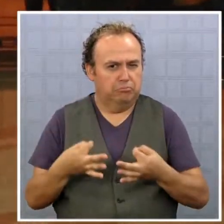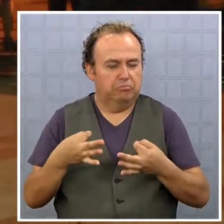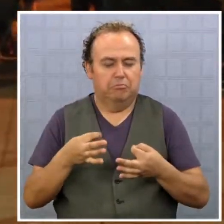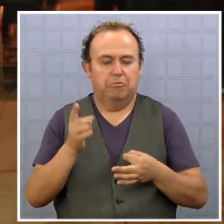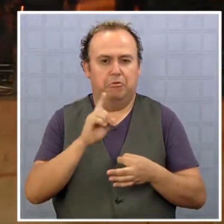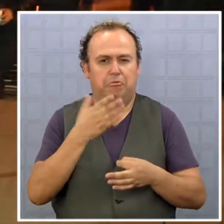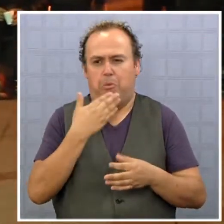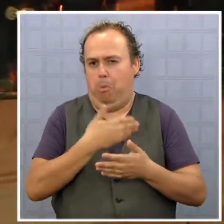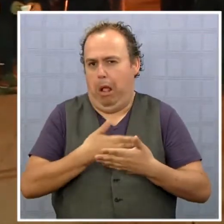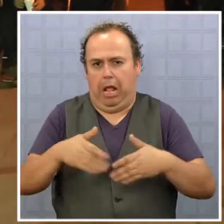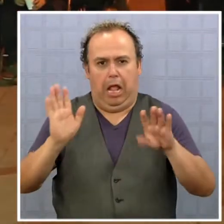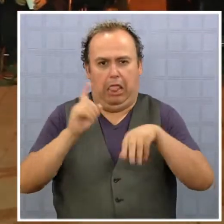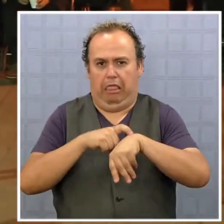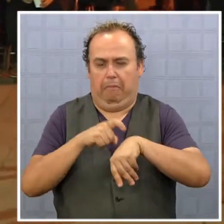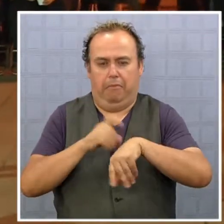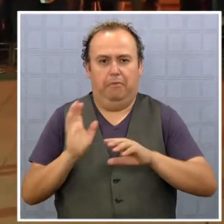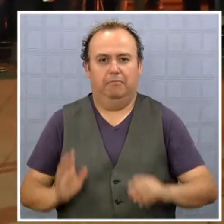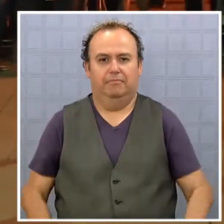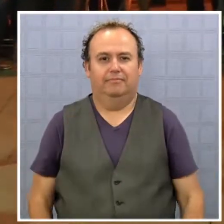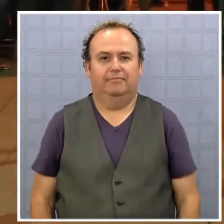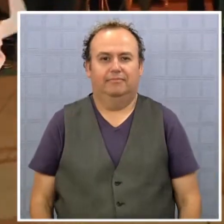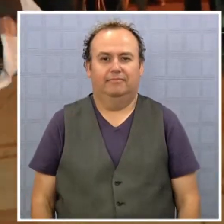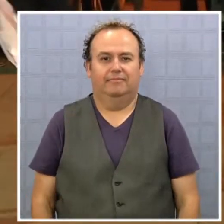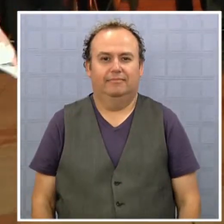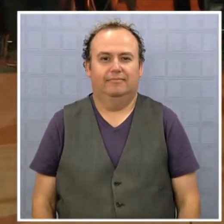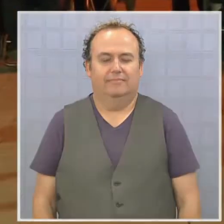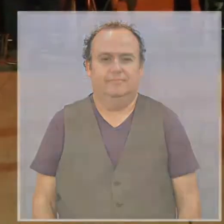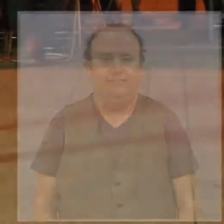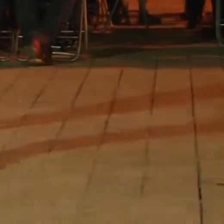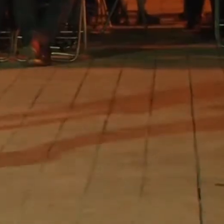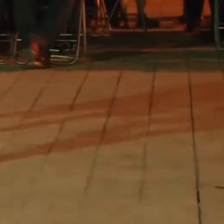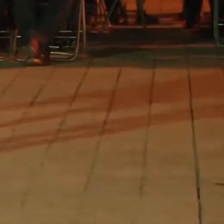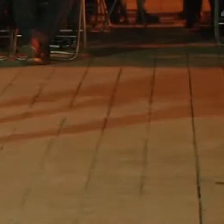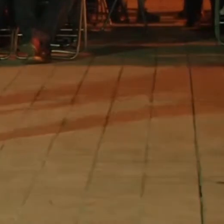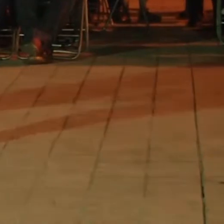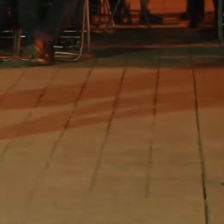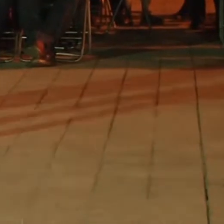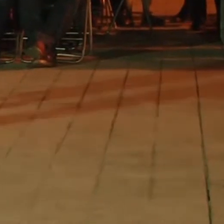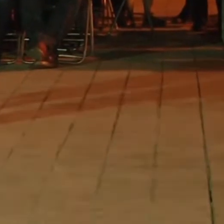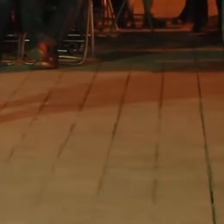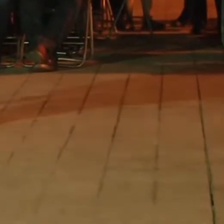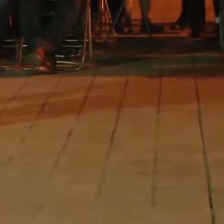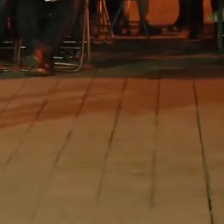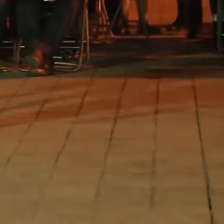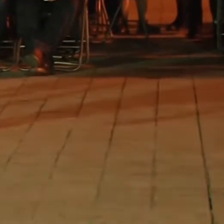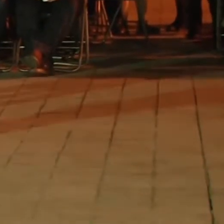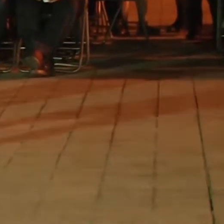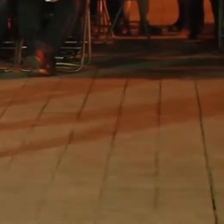cueca.